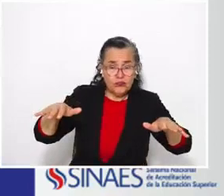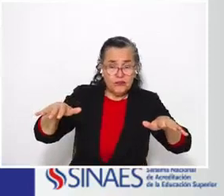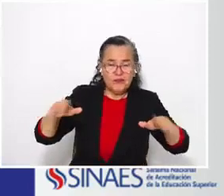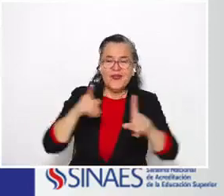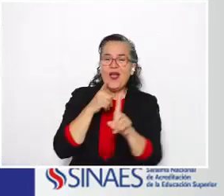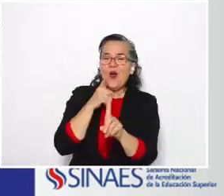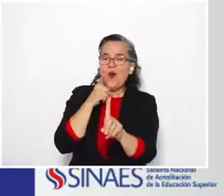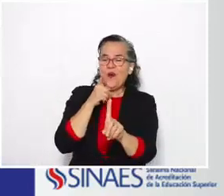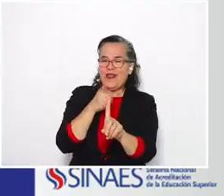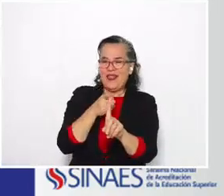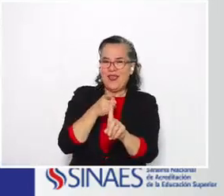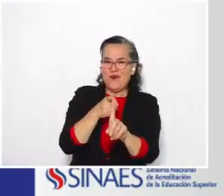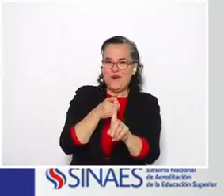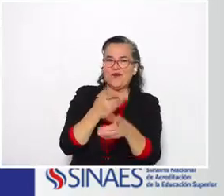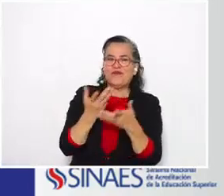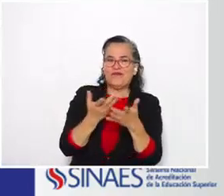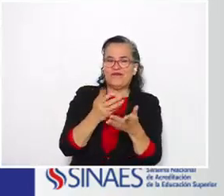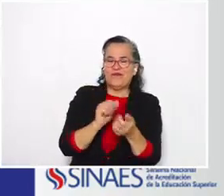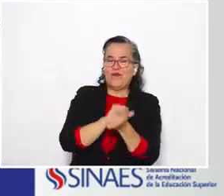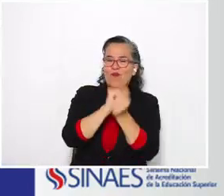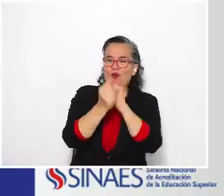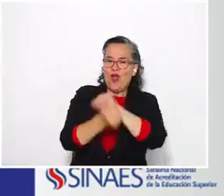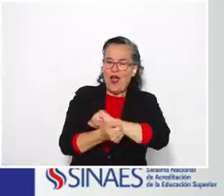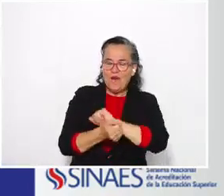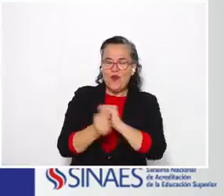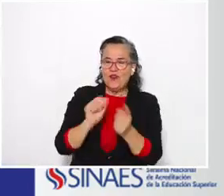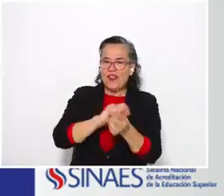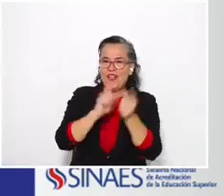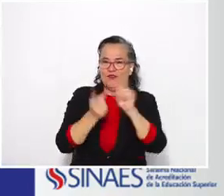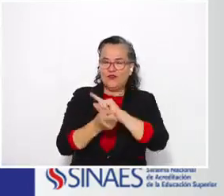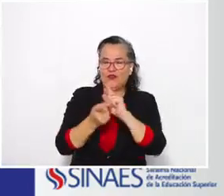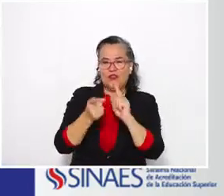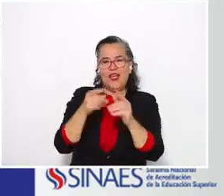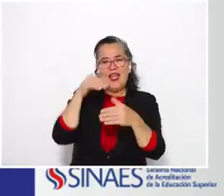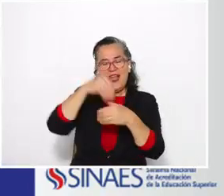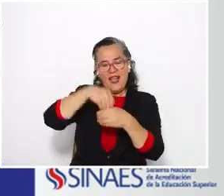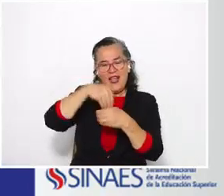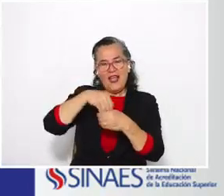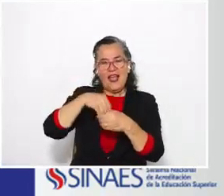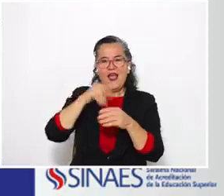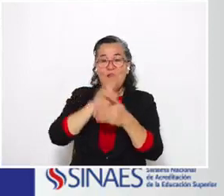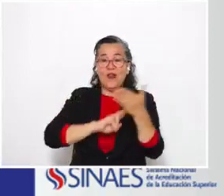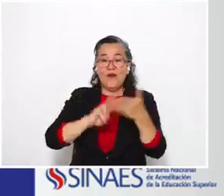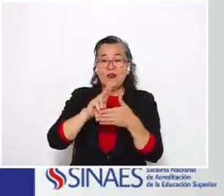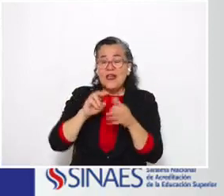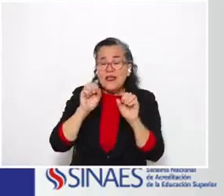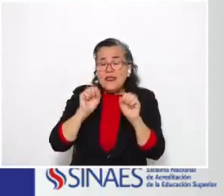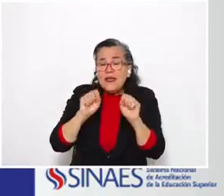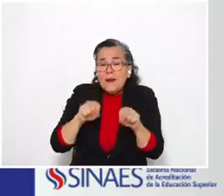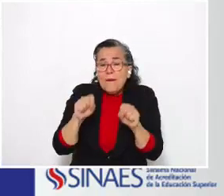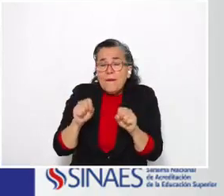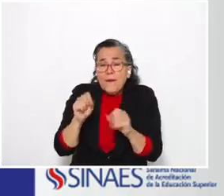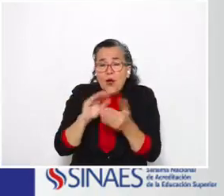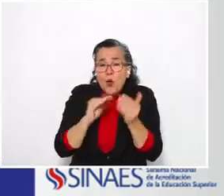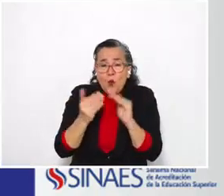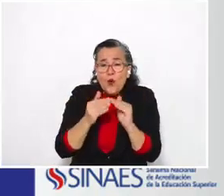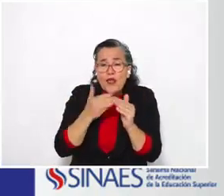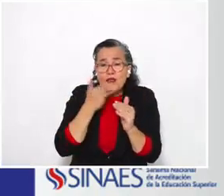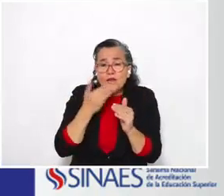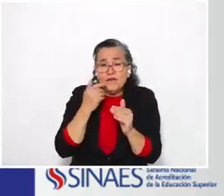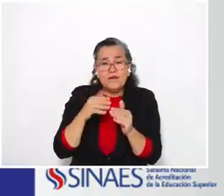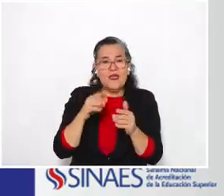objetivo de lograr un cambio transformador dentro de las universidades y mejorar la capacidad de las comunidades y medio